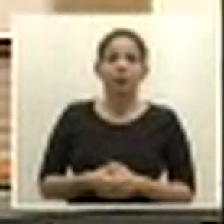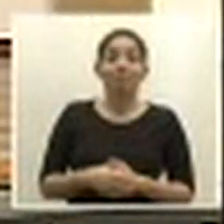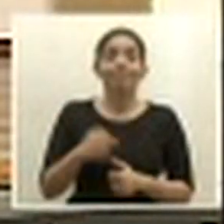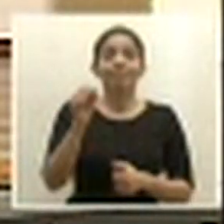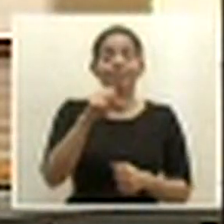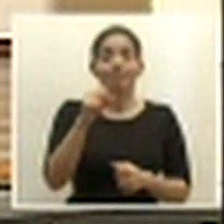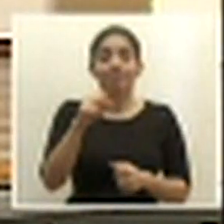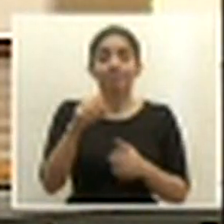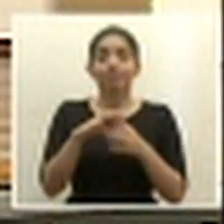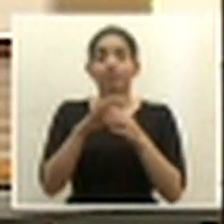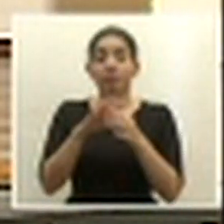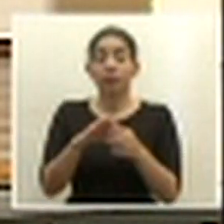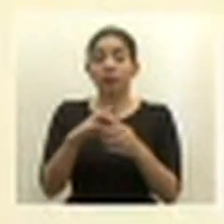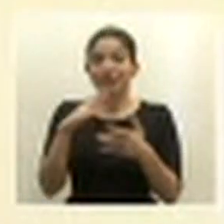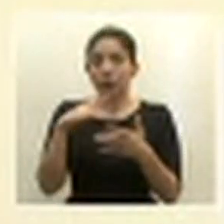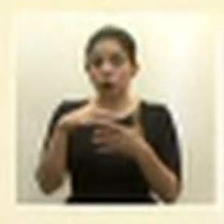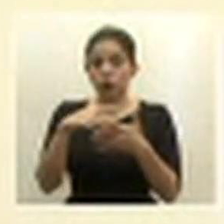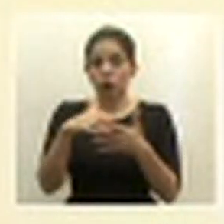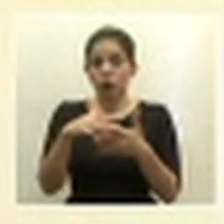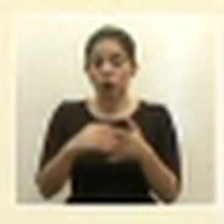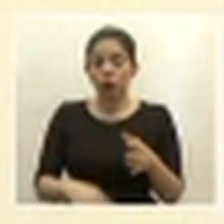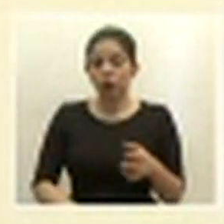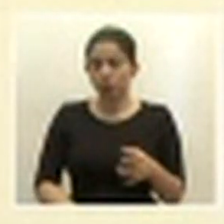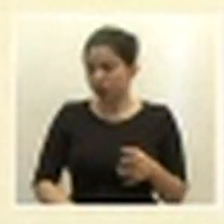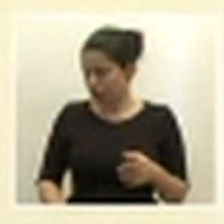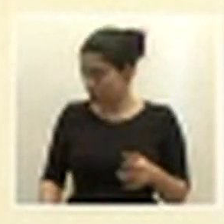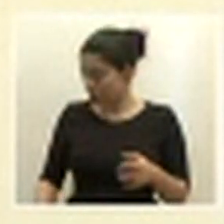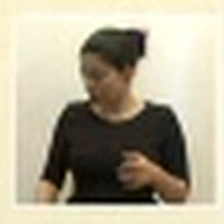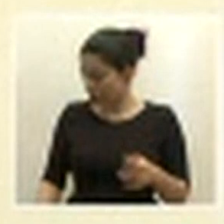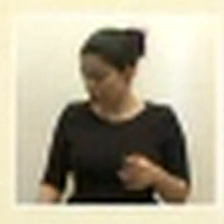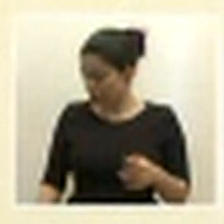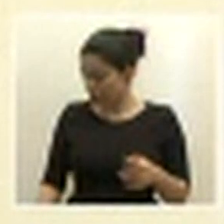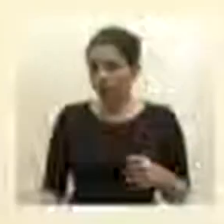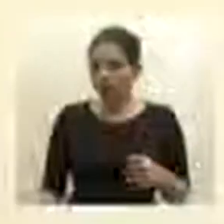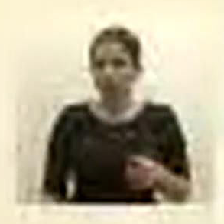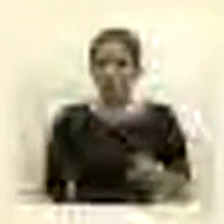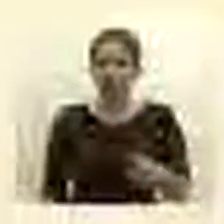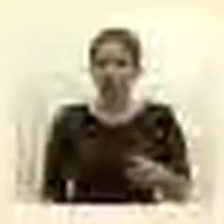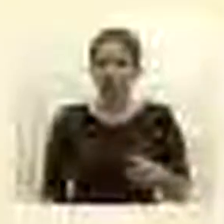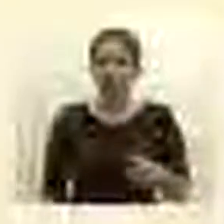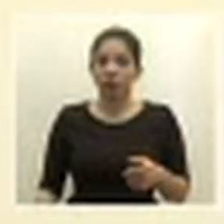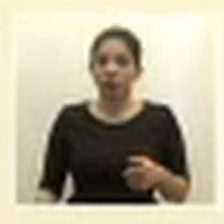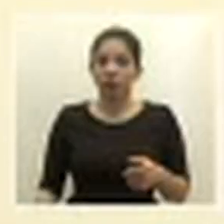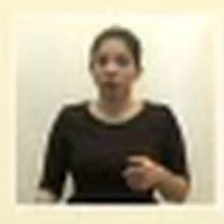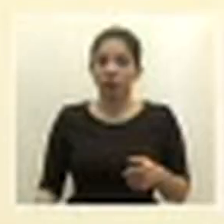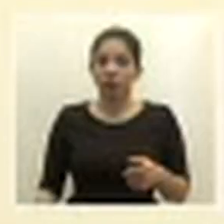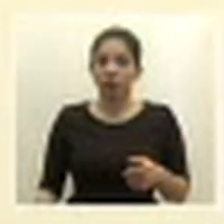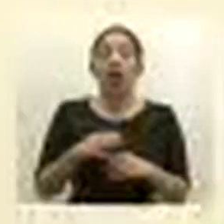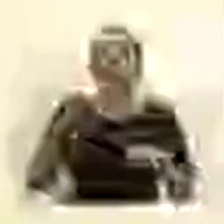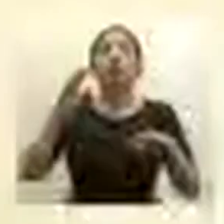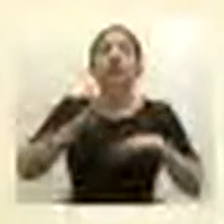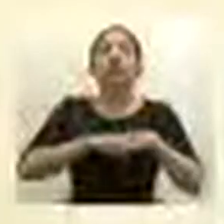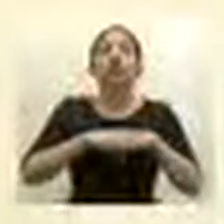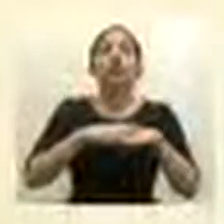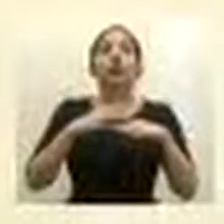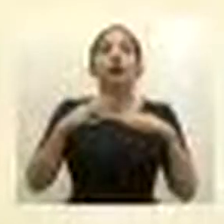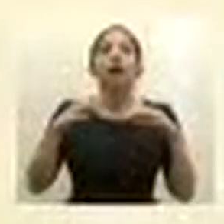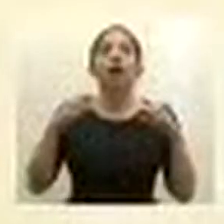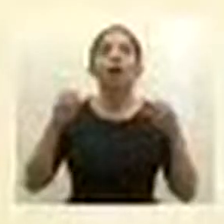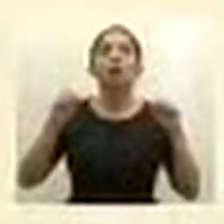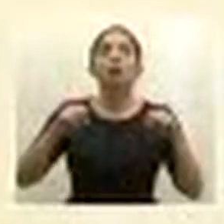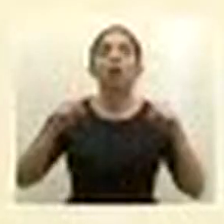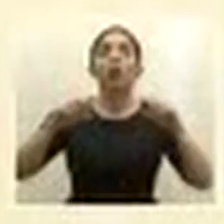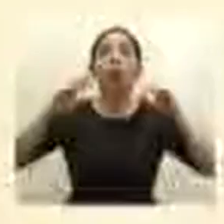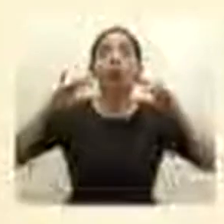Sí, con respecto a los estudios, con respecto a la relevancia que puede tener la transmisión aérea, la que